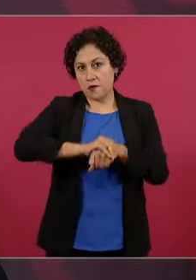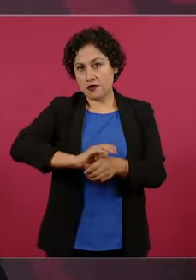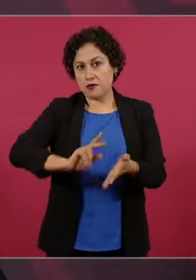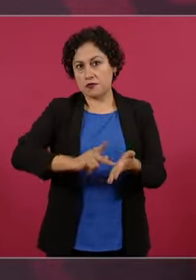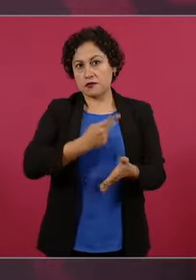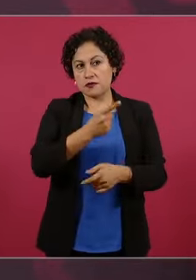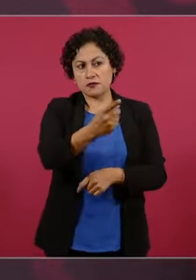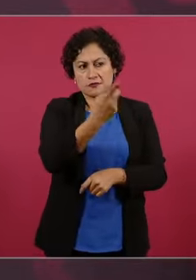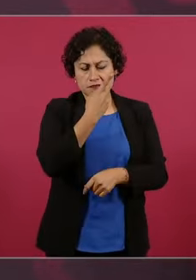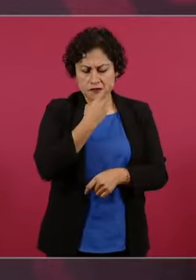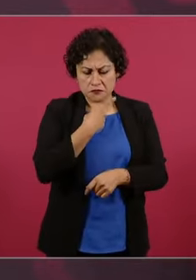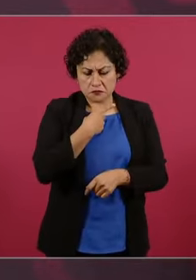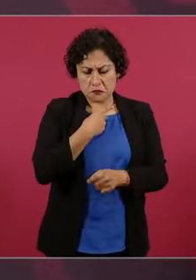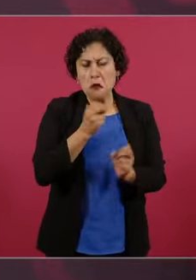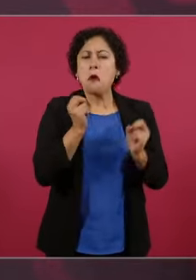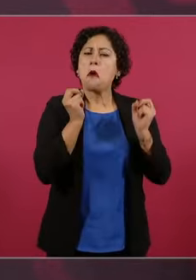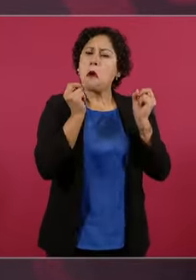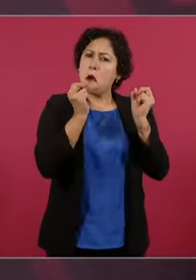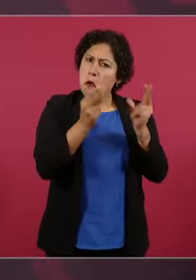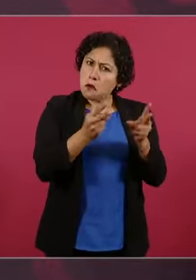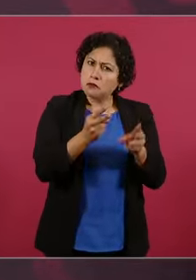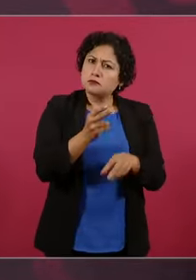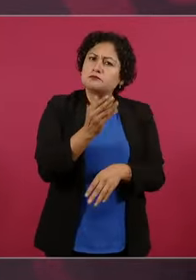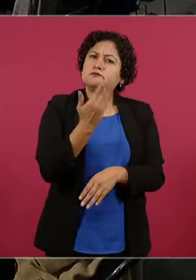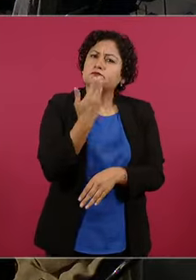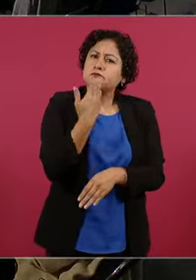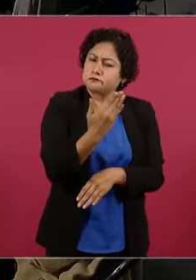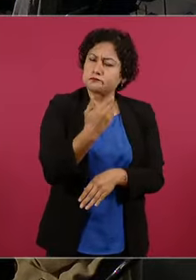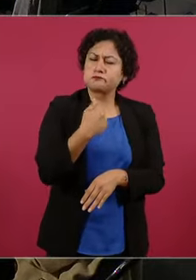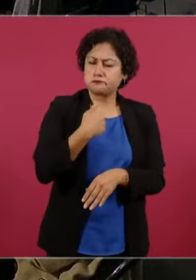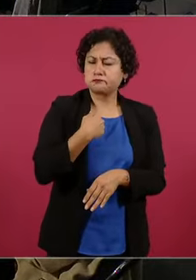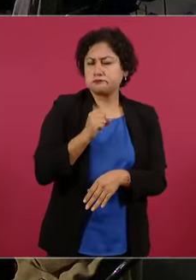Digo, sí, ¿cómo no?